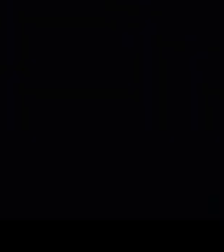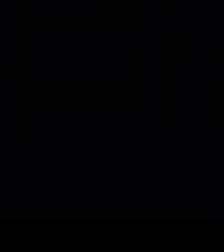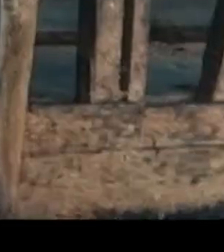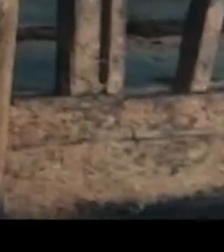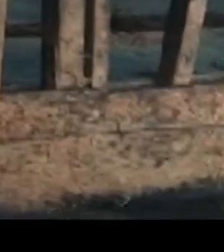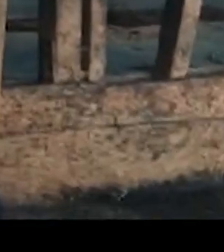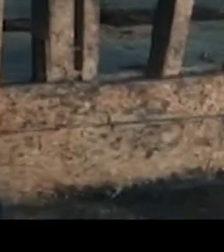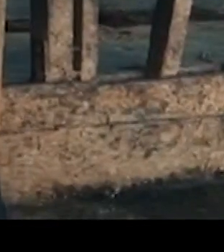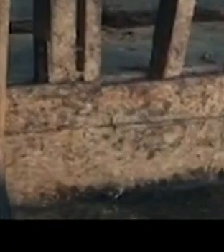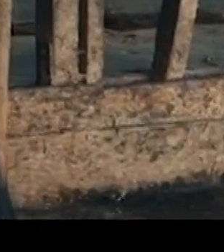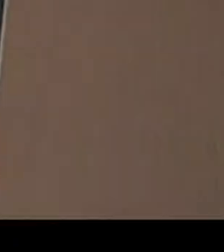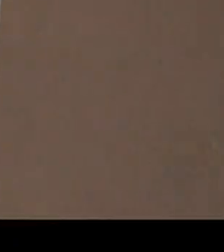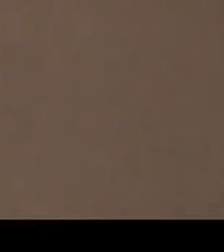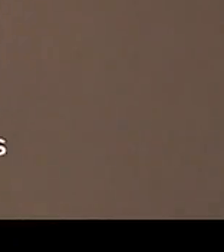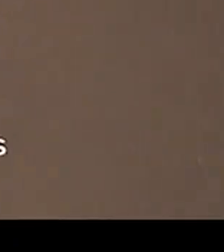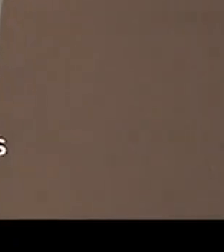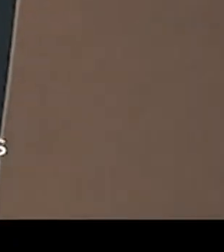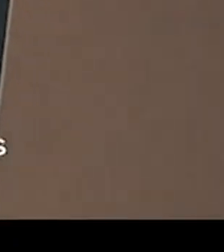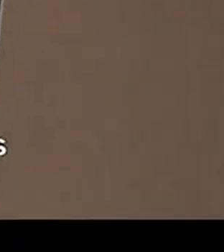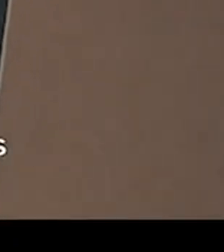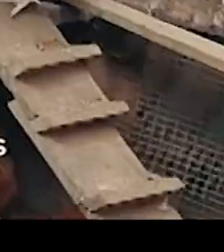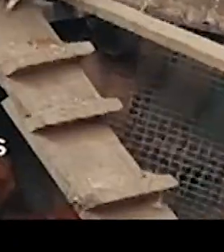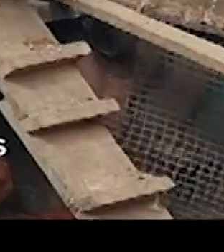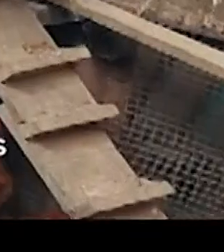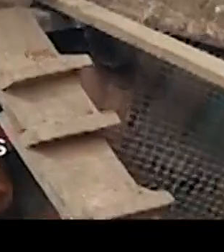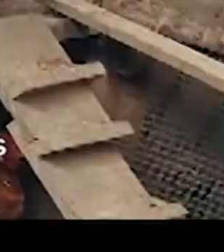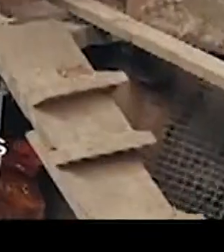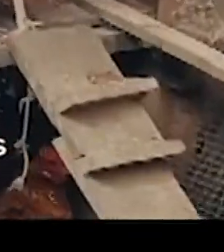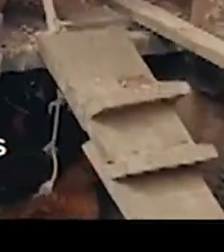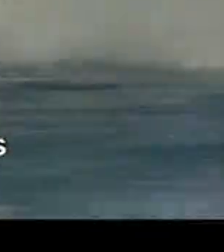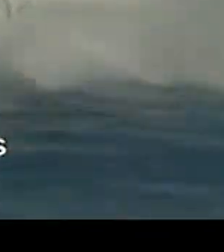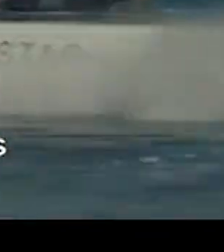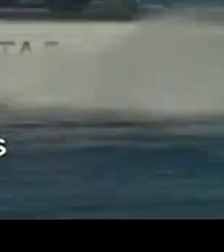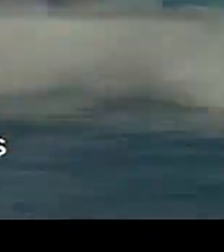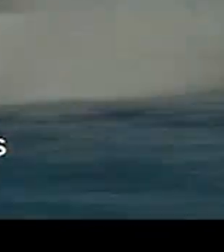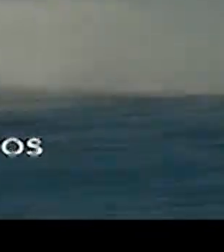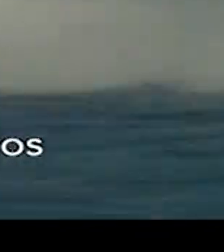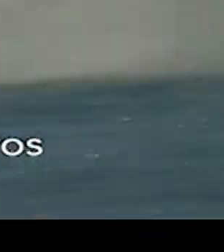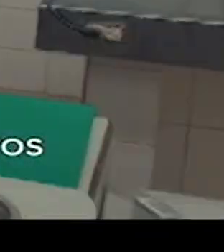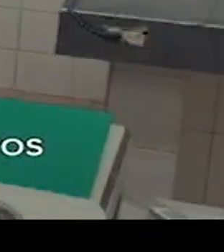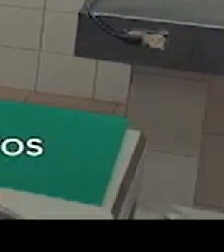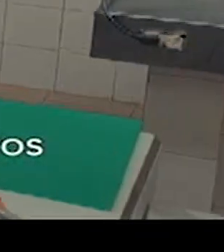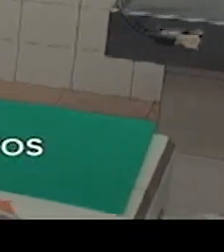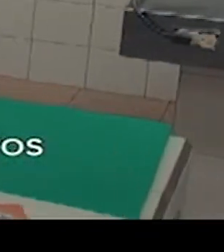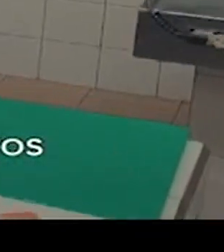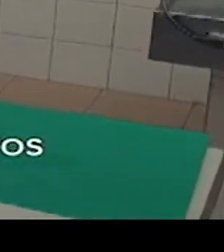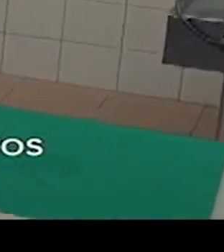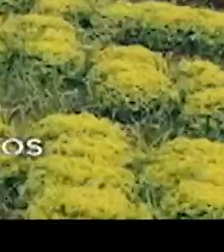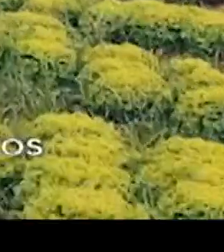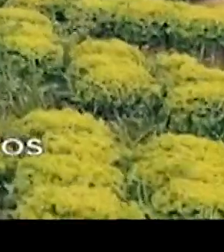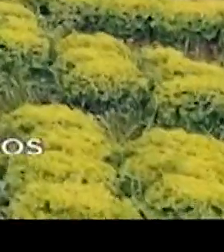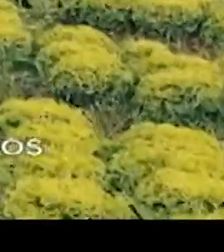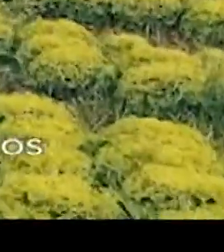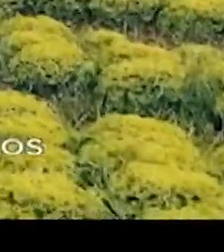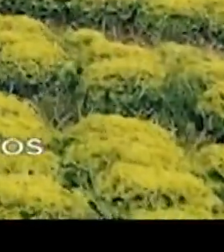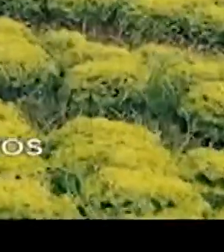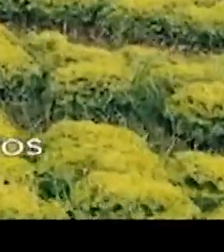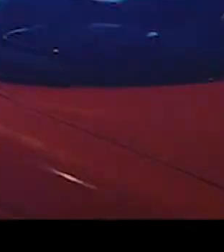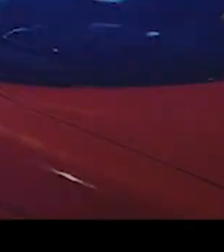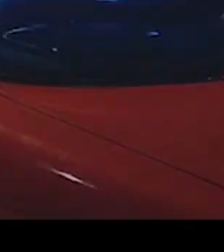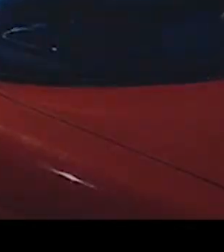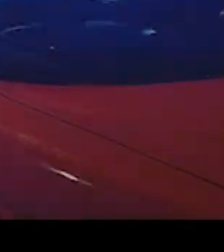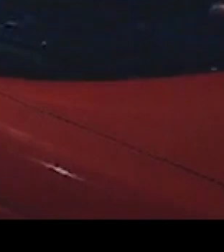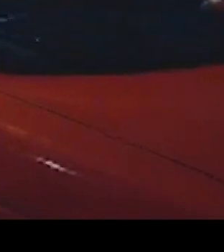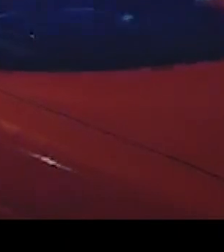celebramos su día, nuestro día, el día de todas las personas trabajadoras, y lo hacemos poniendo lo mejor de